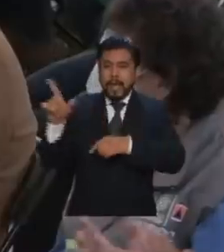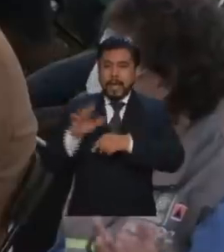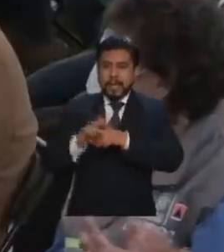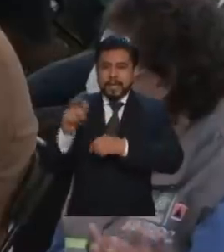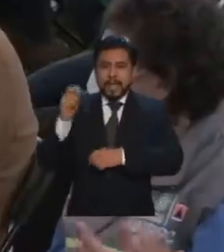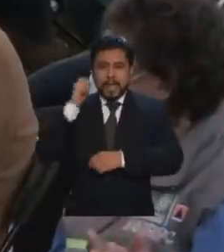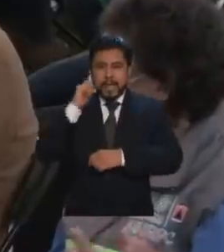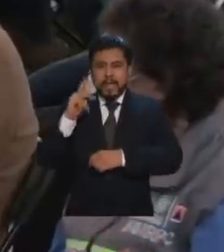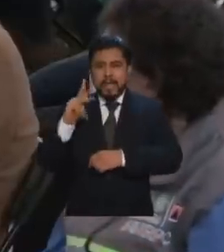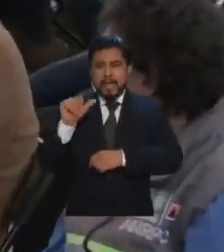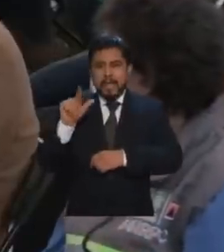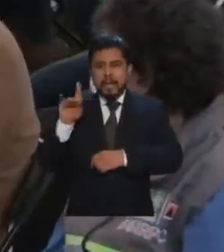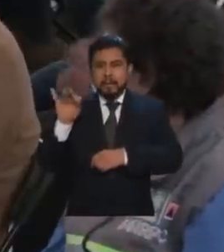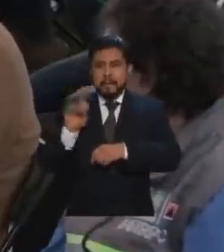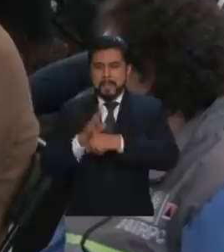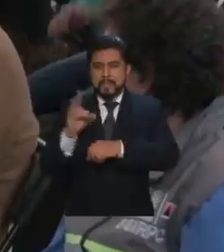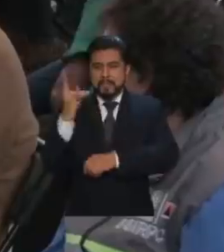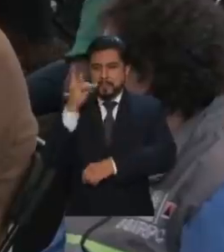América Latina.